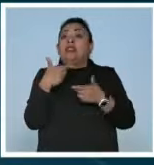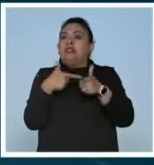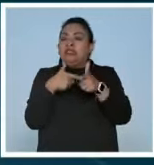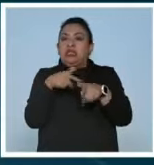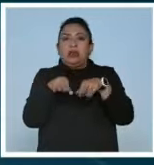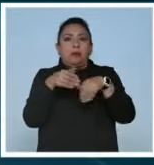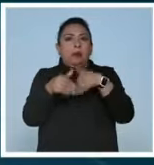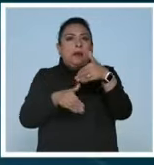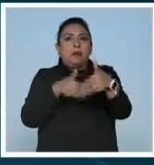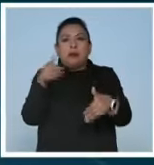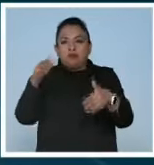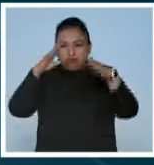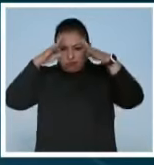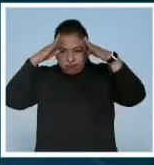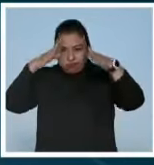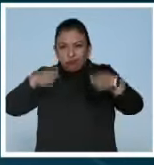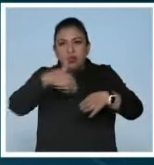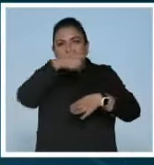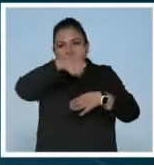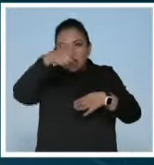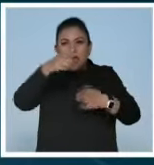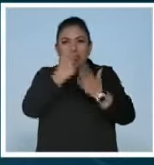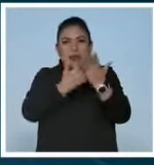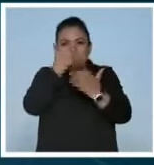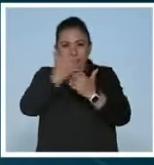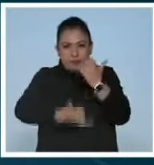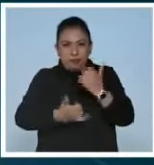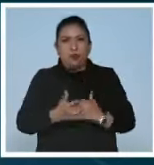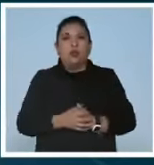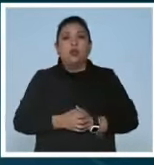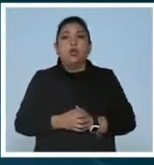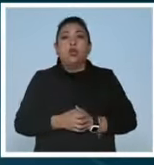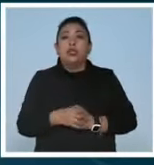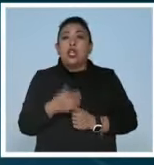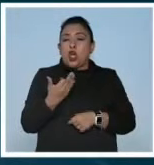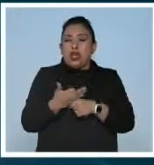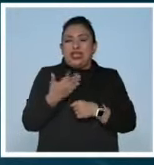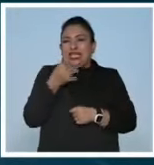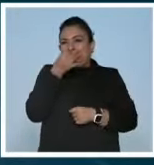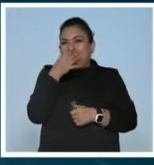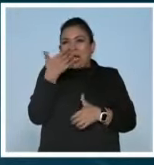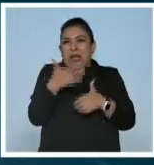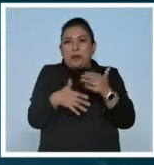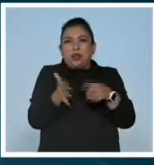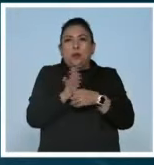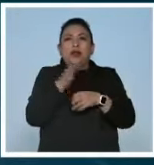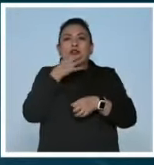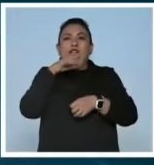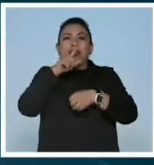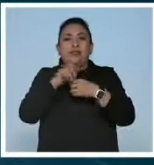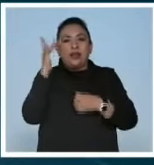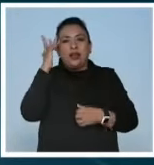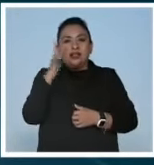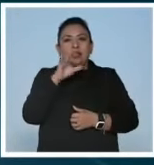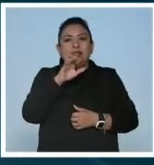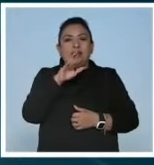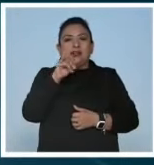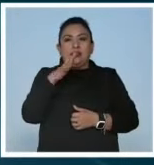de trabajar dedicadamente en cada uno de sus proyectos. Estamos terminando una película que se estrena en el Festival de San Sebastián,